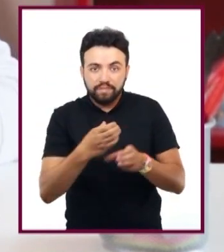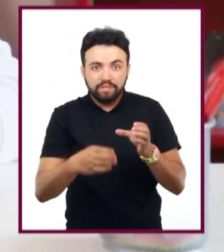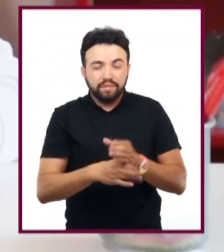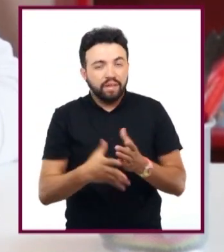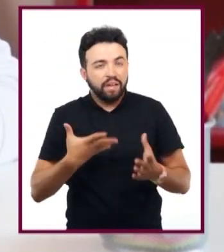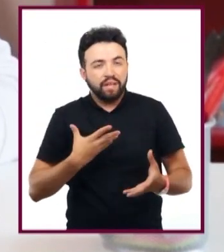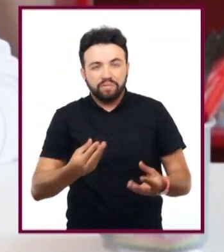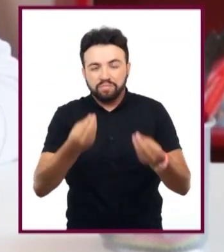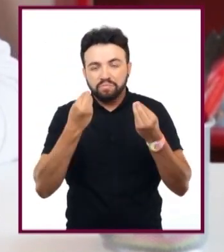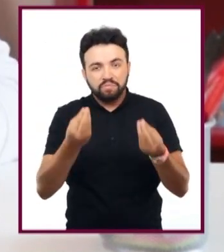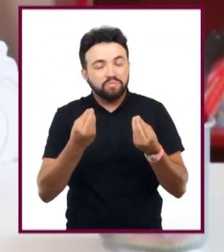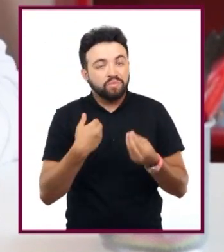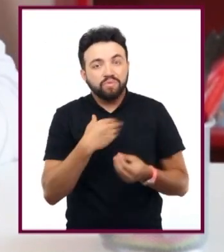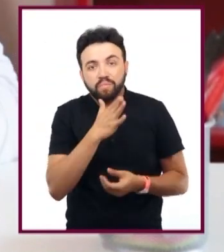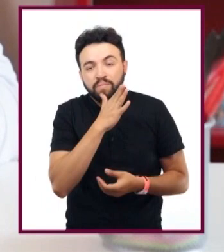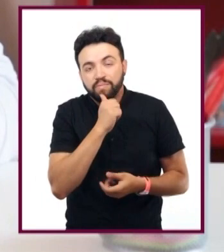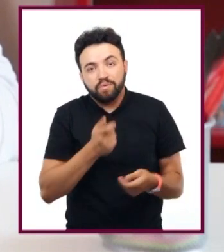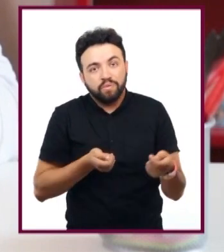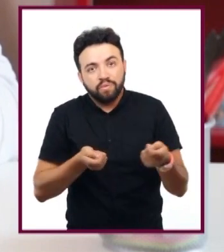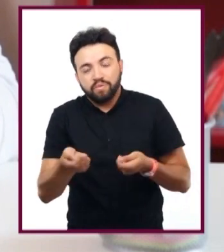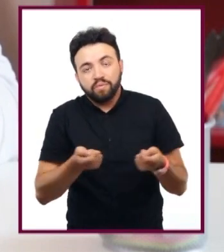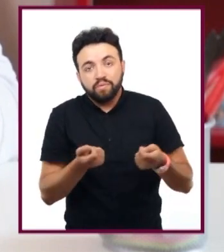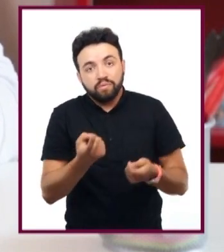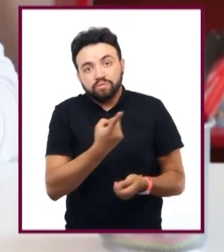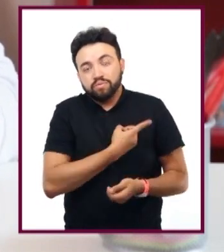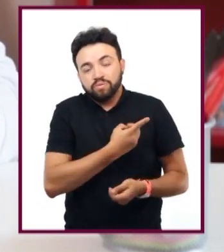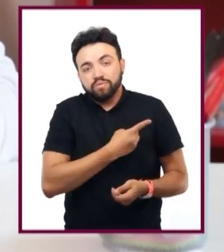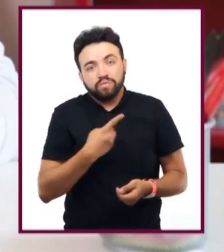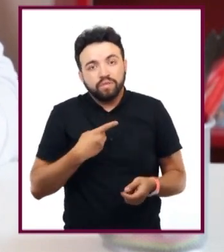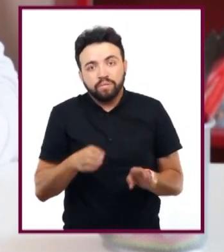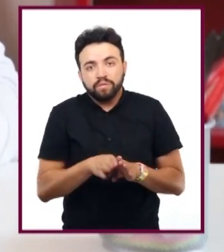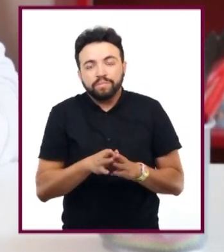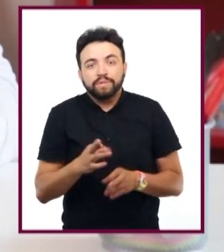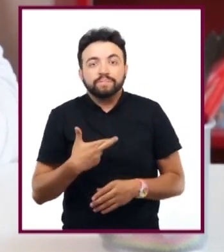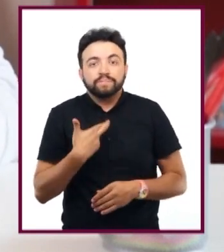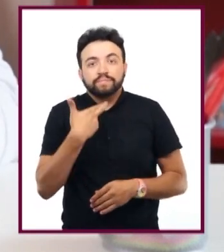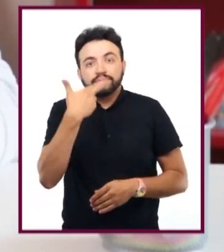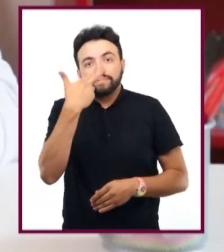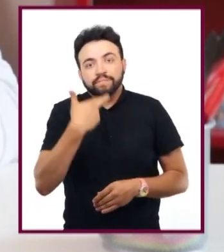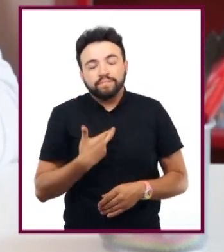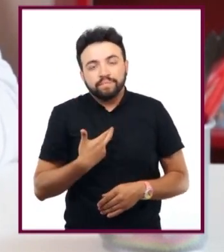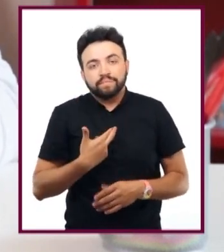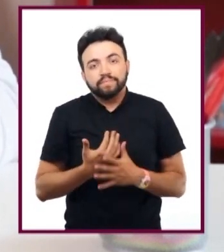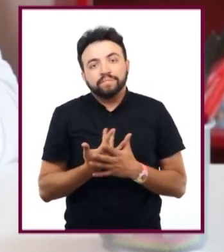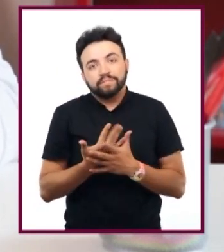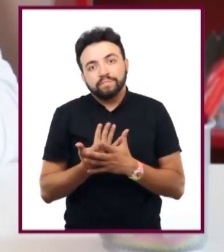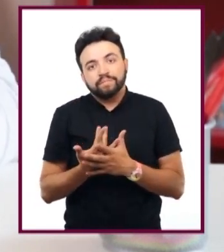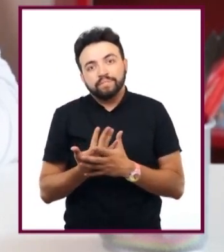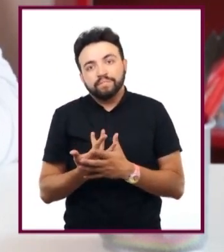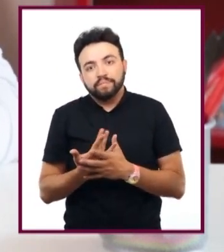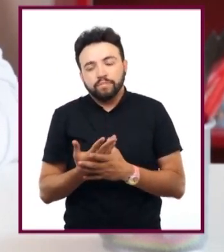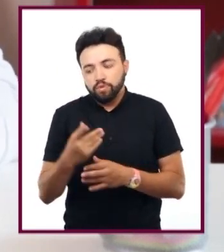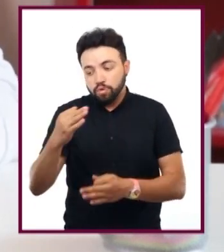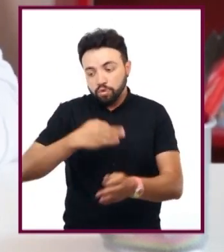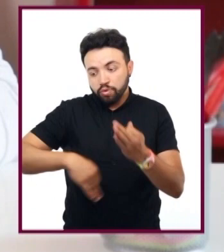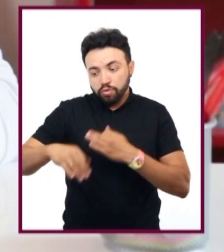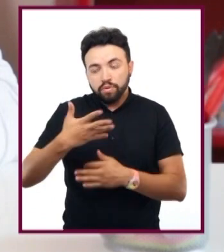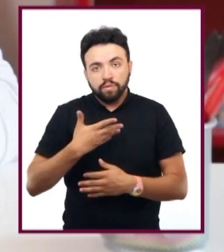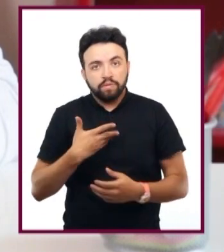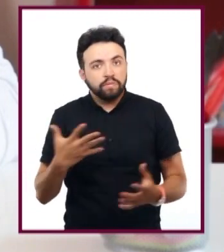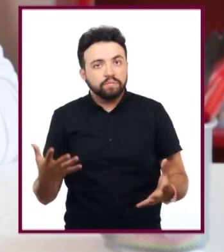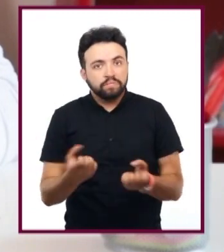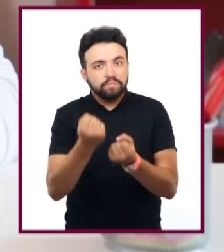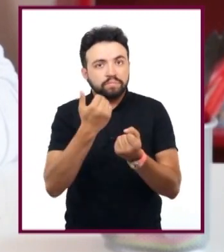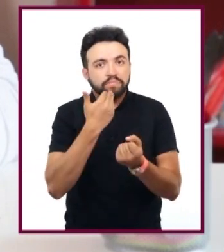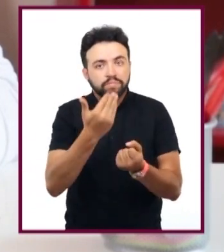esos casos, hay tantas cosas que no podemos controlar y que solamente queda respirar. Saber que en el